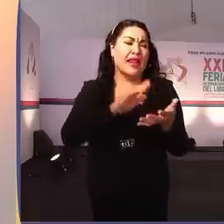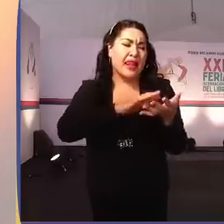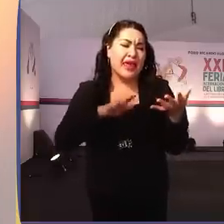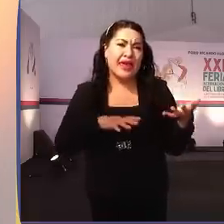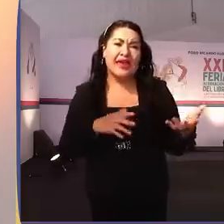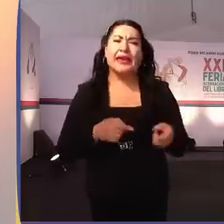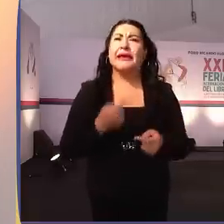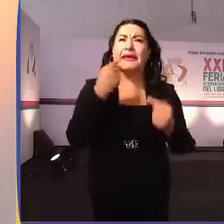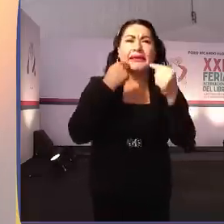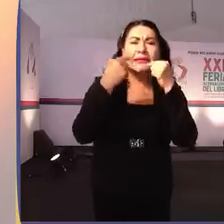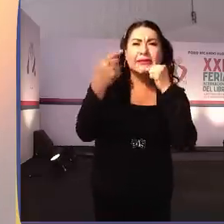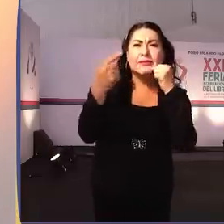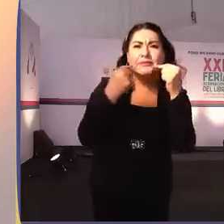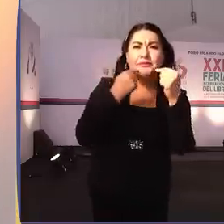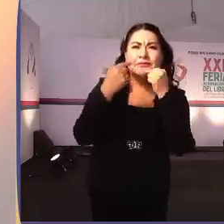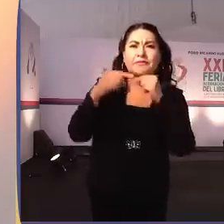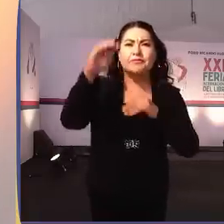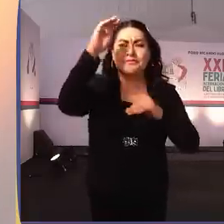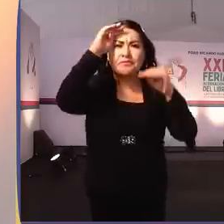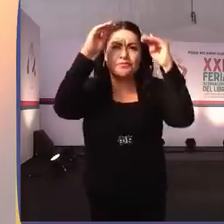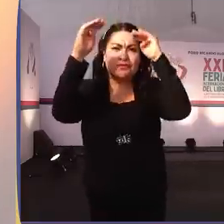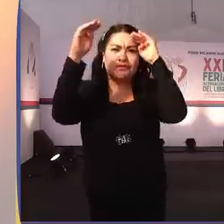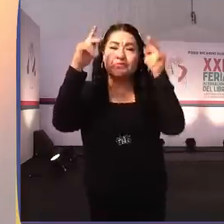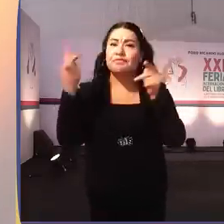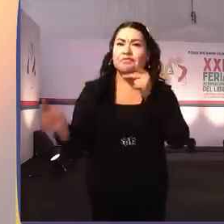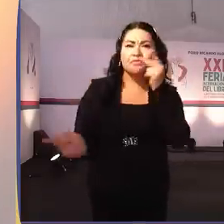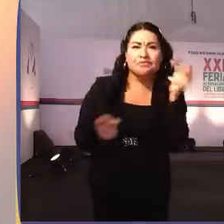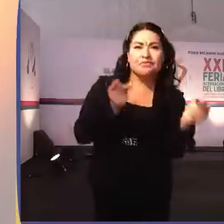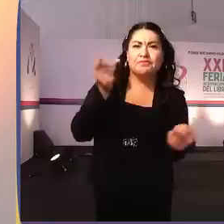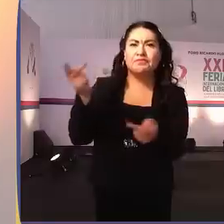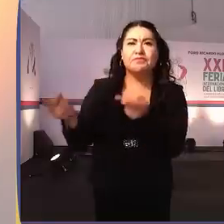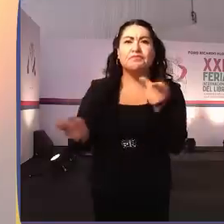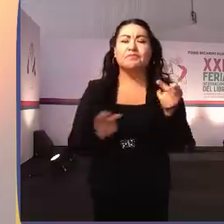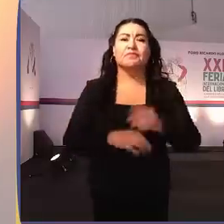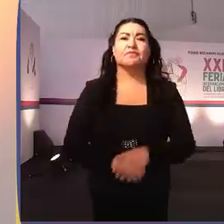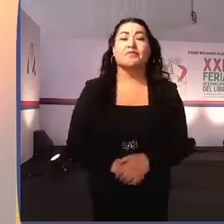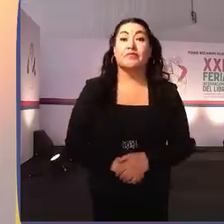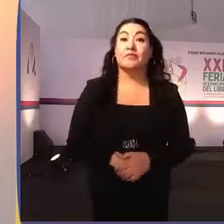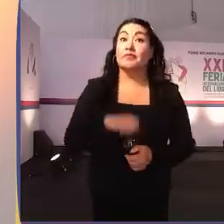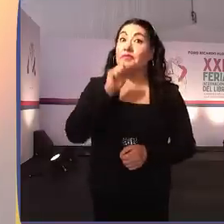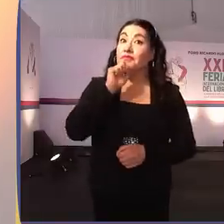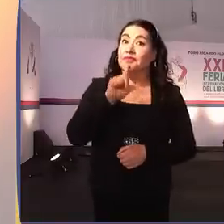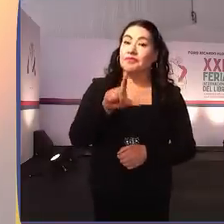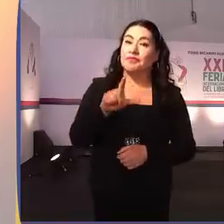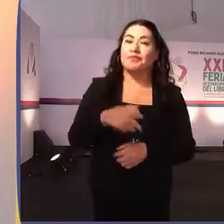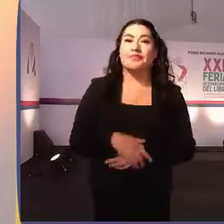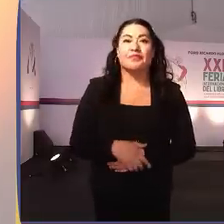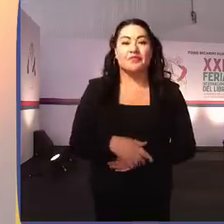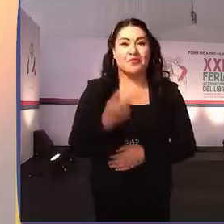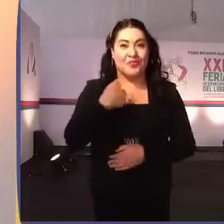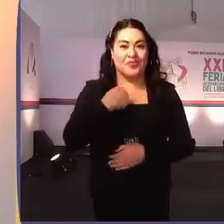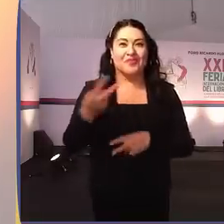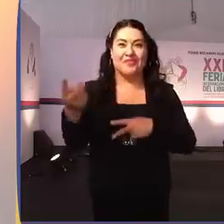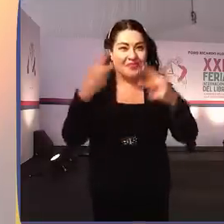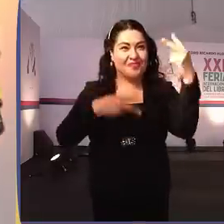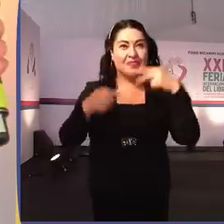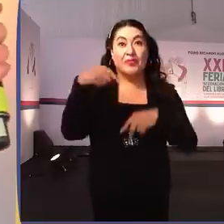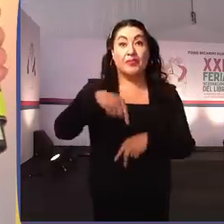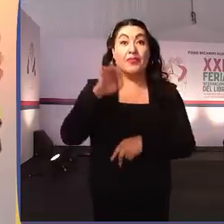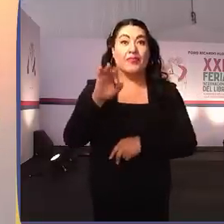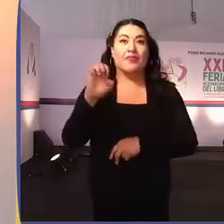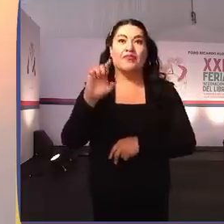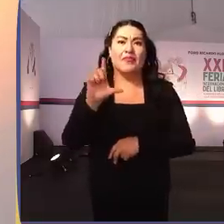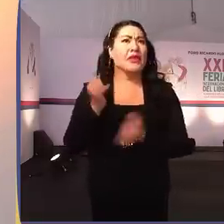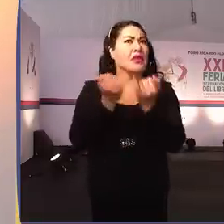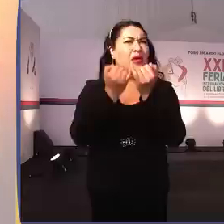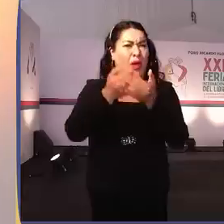discutir, de pensar, de argumentar. Y estoy ahora en esta feria, creo que antes de la